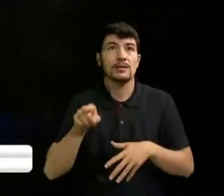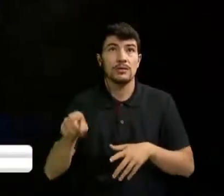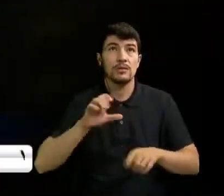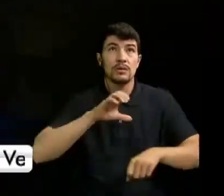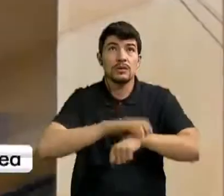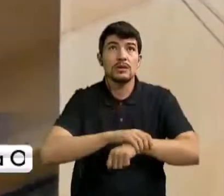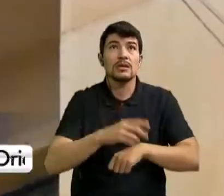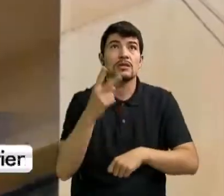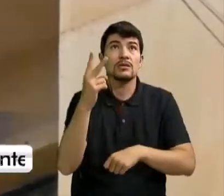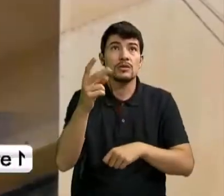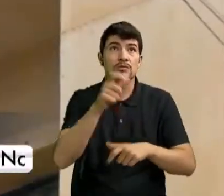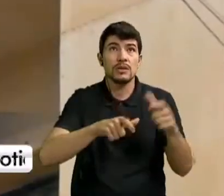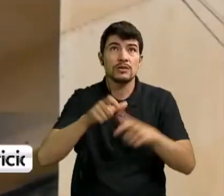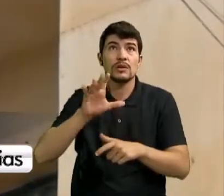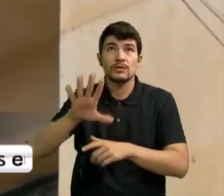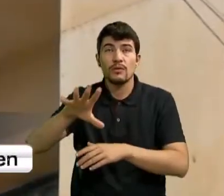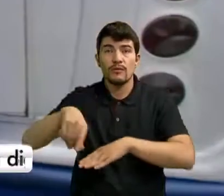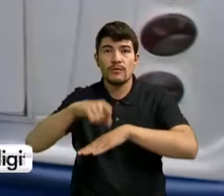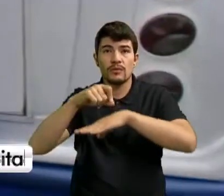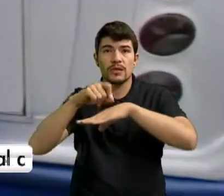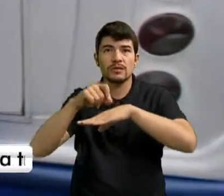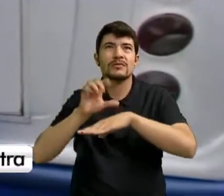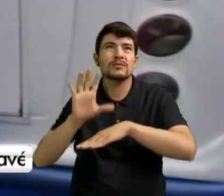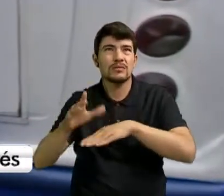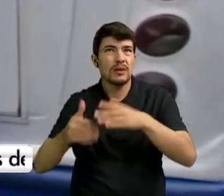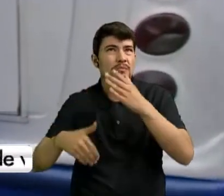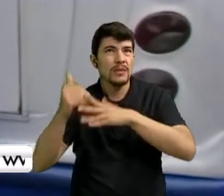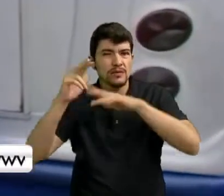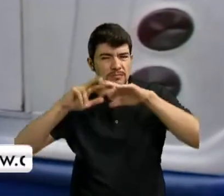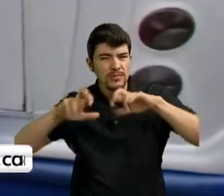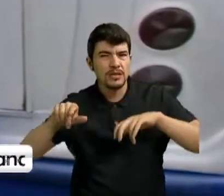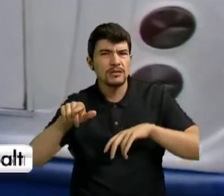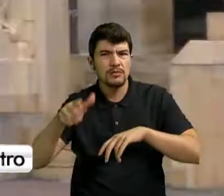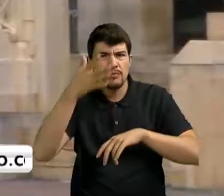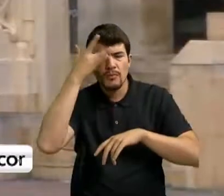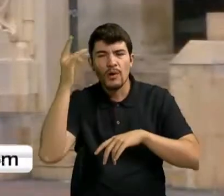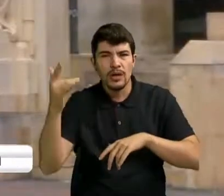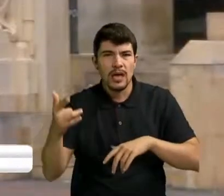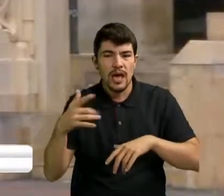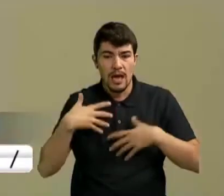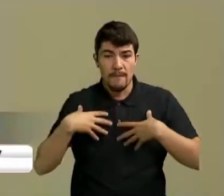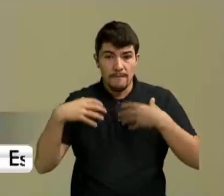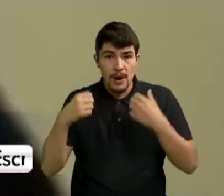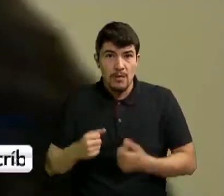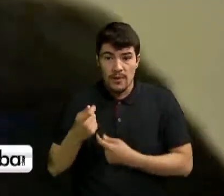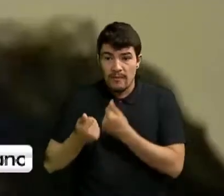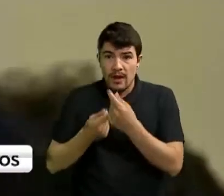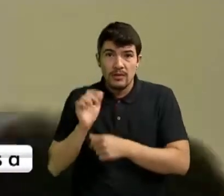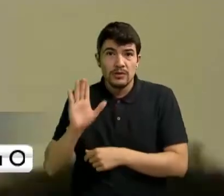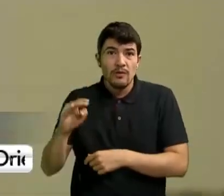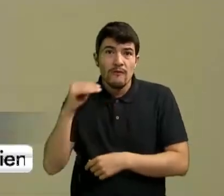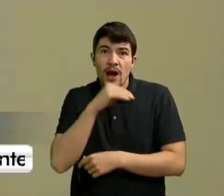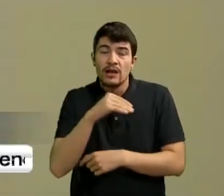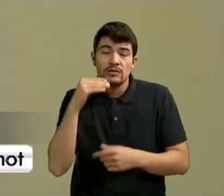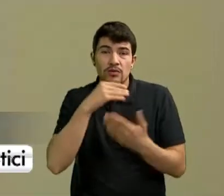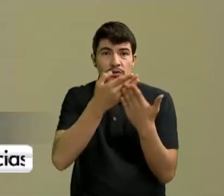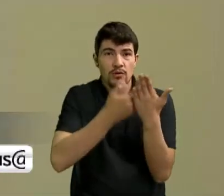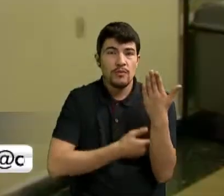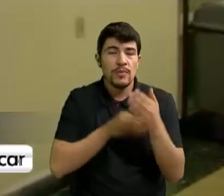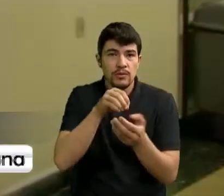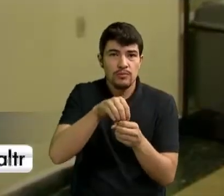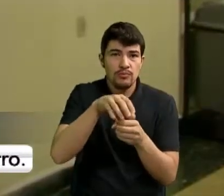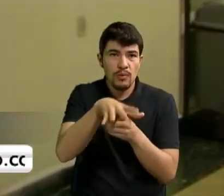capturadas dos personas de la fundación investigadas por los delitos de peculado y apropiación y falsedad en documento público